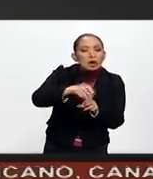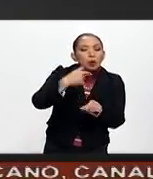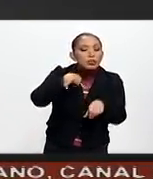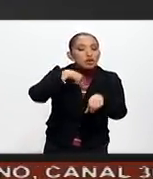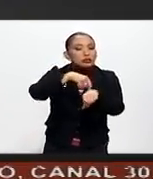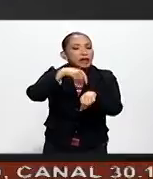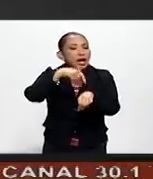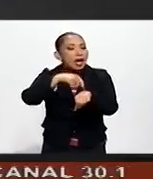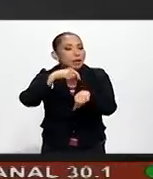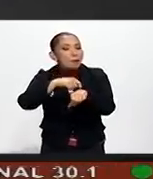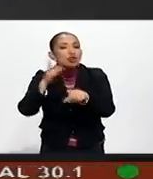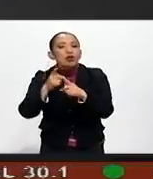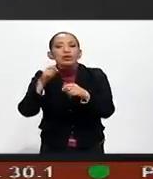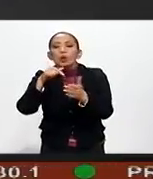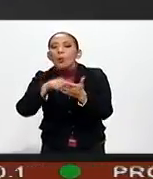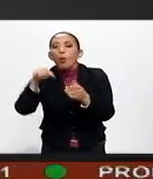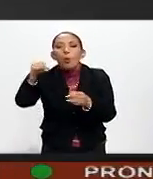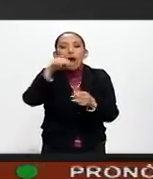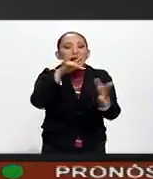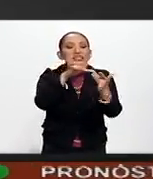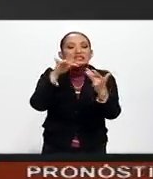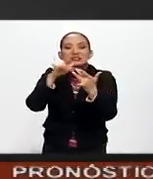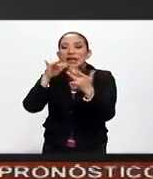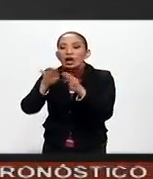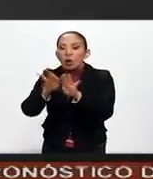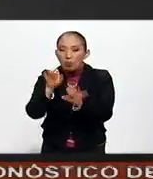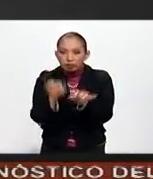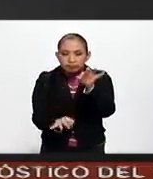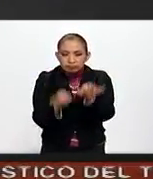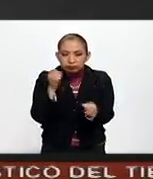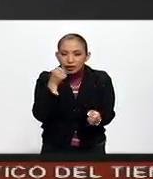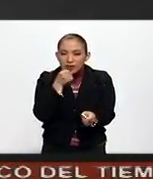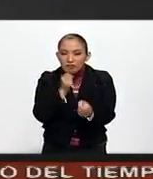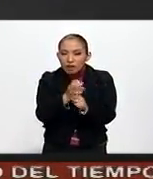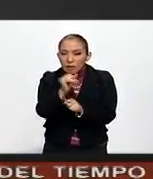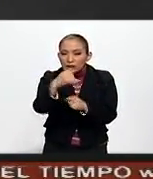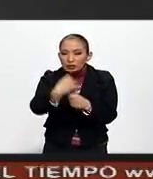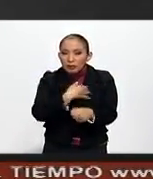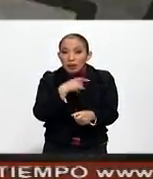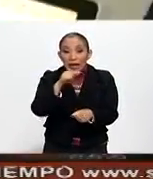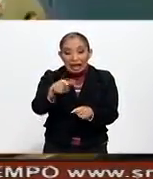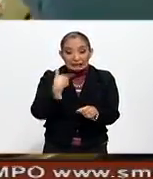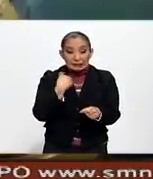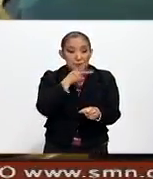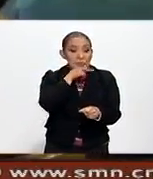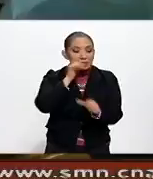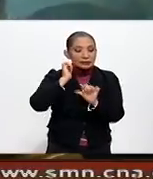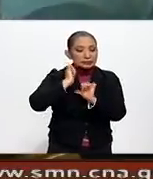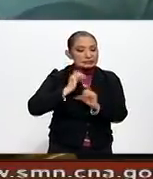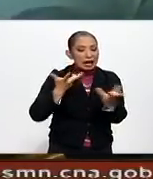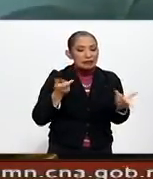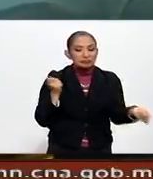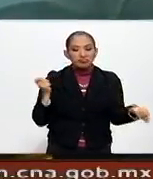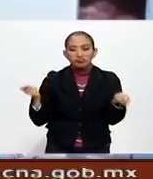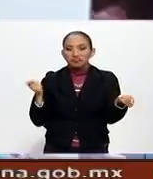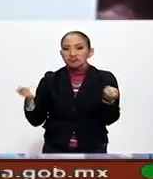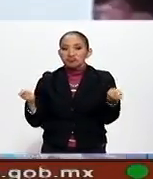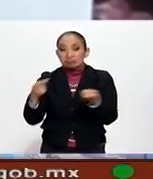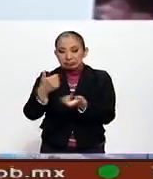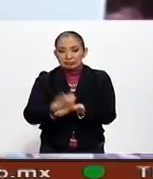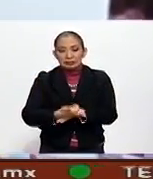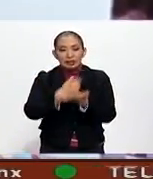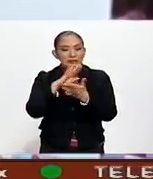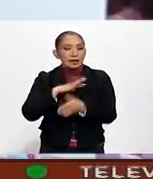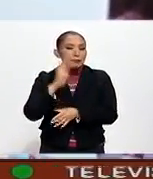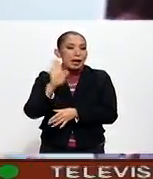dónde navegan, por qué navegan, con quién navegan, cómo chatean. Y el control parental es una herramienta que parecería que todo el mundo